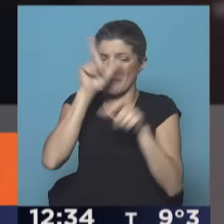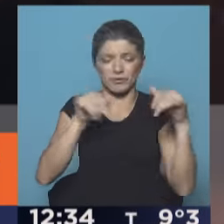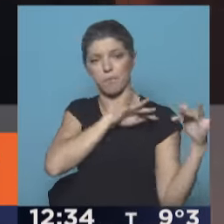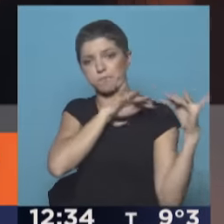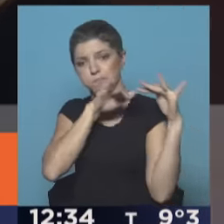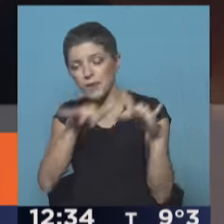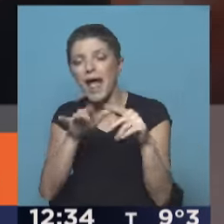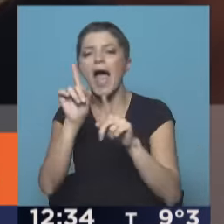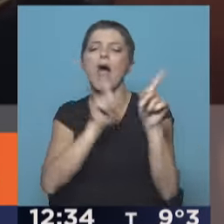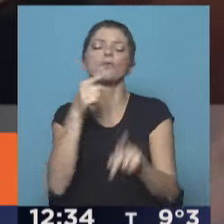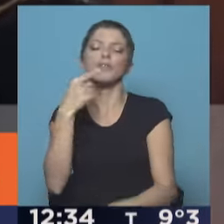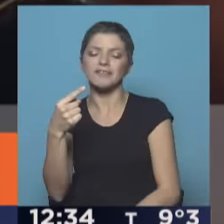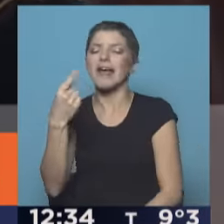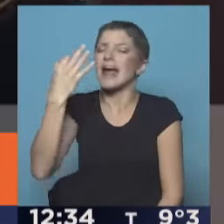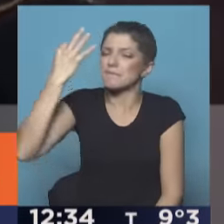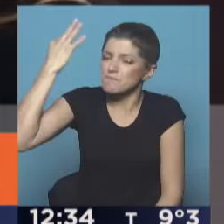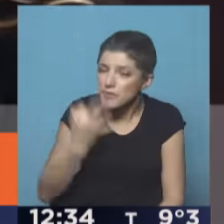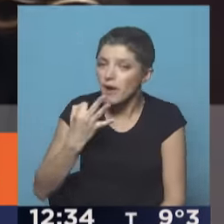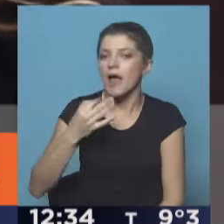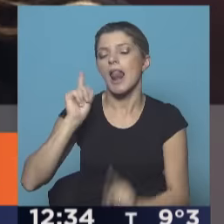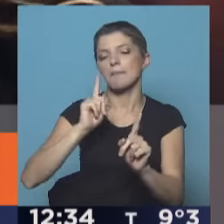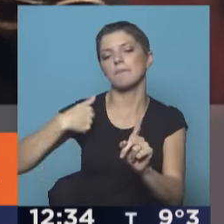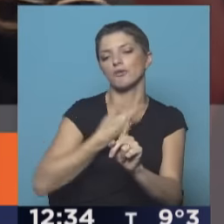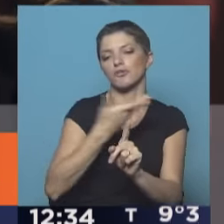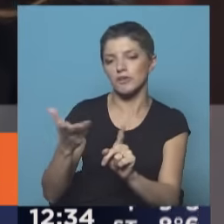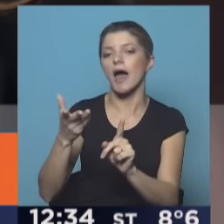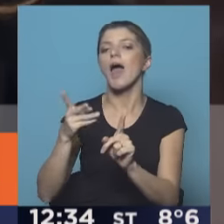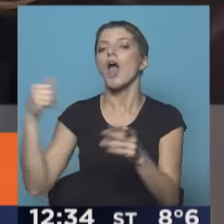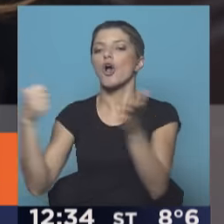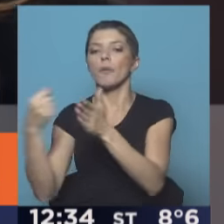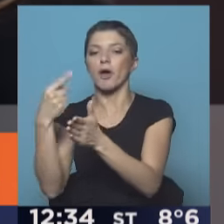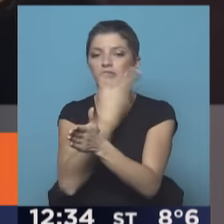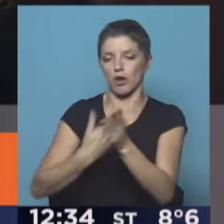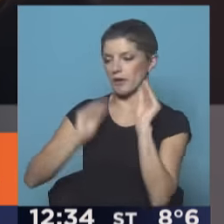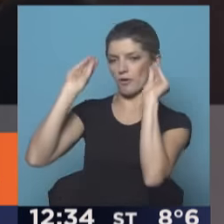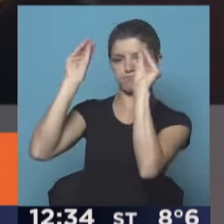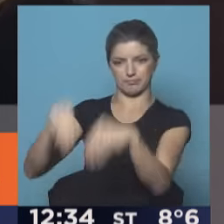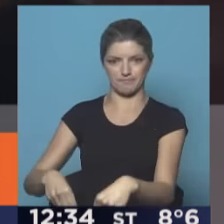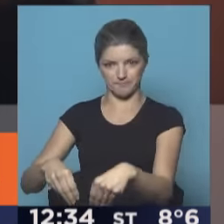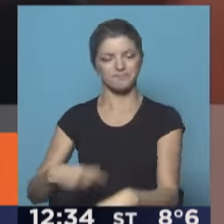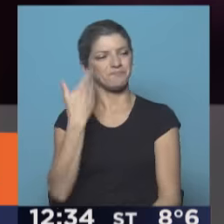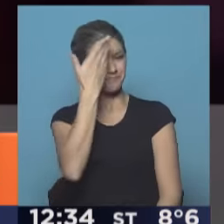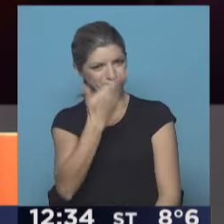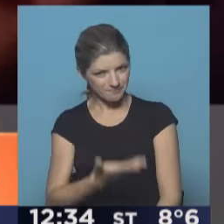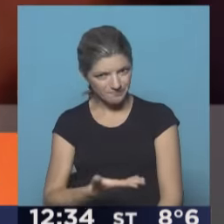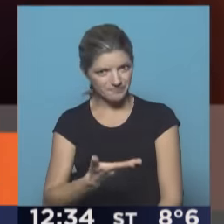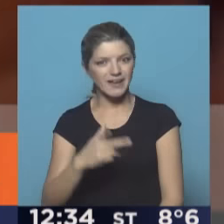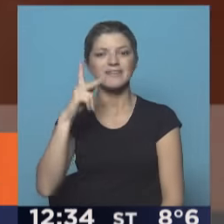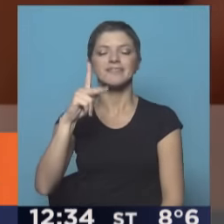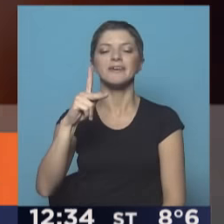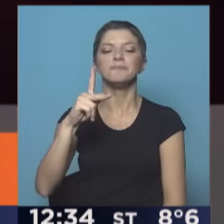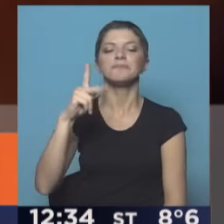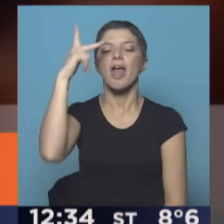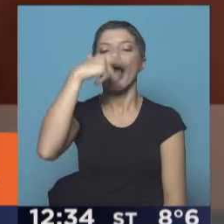realidad fue la gente la que impidió que el golpe prosperara estamos acá una vez más con Hachi de rugian especialista en relaciones